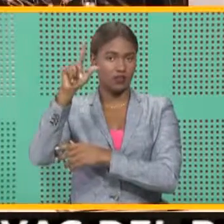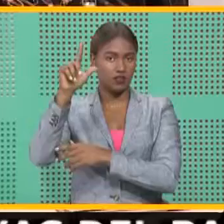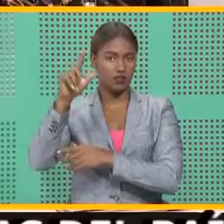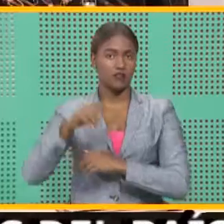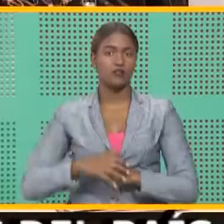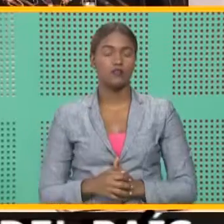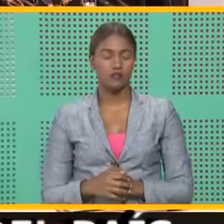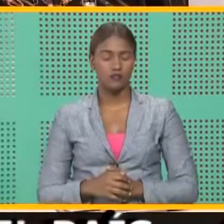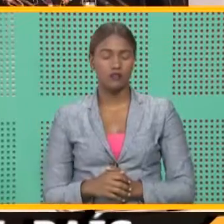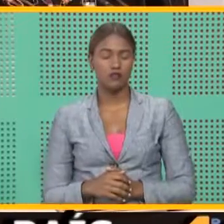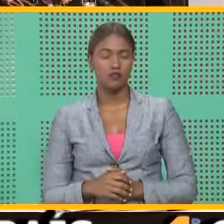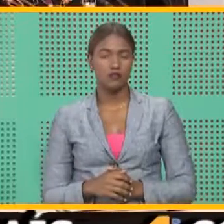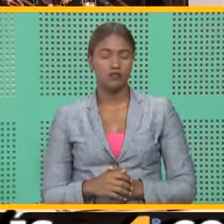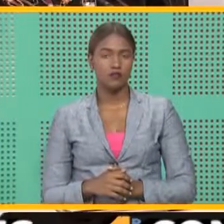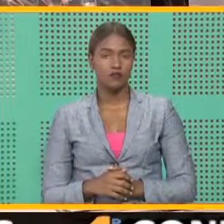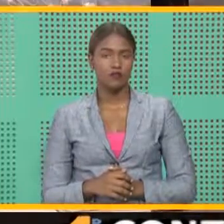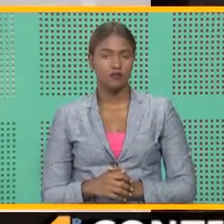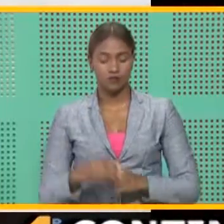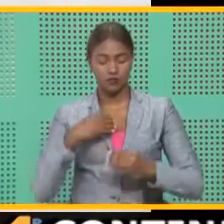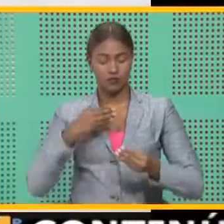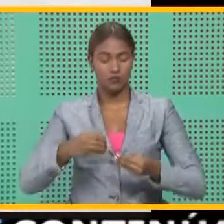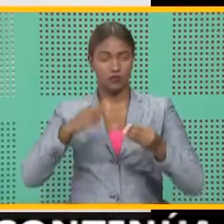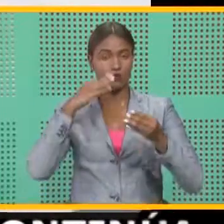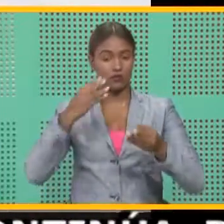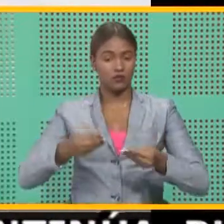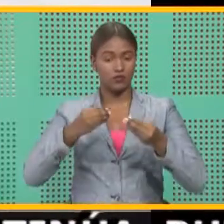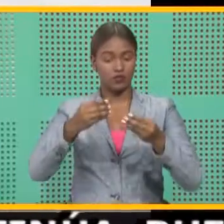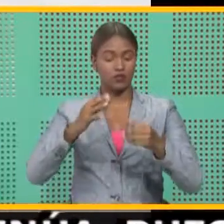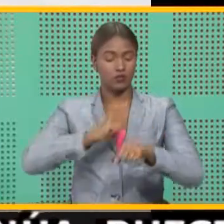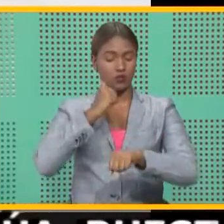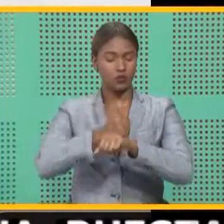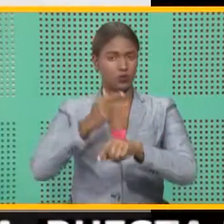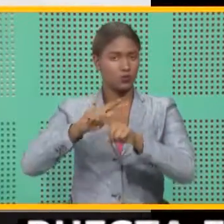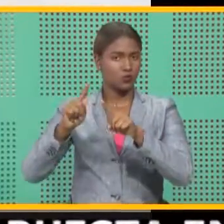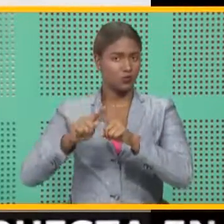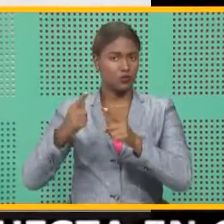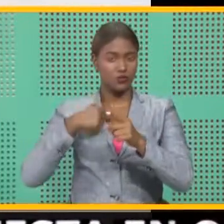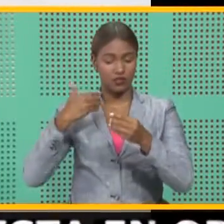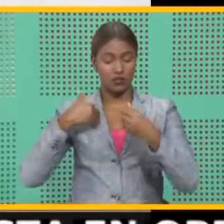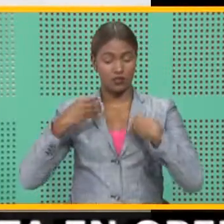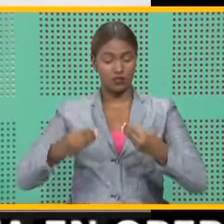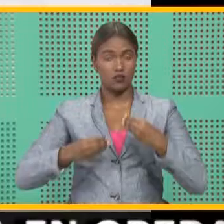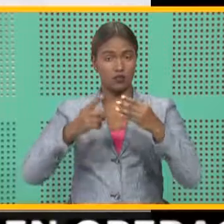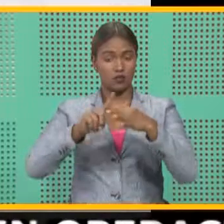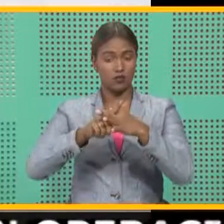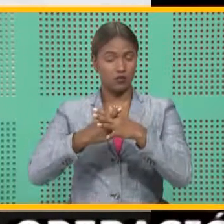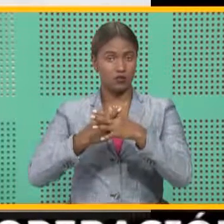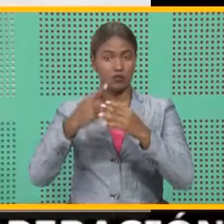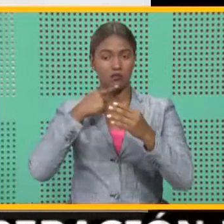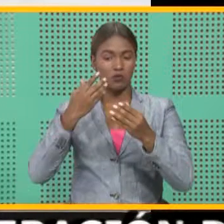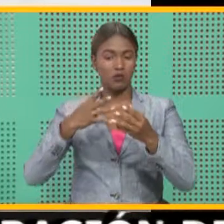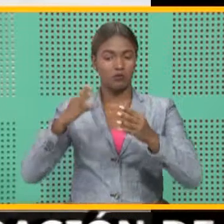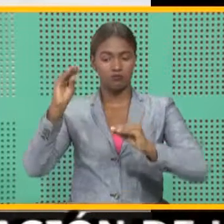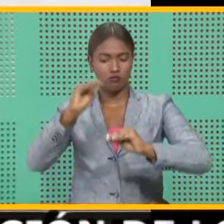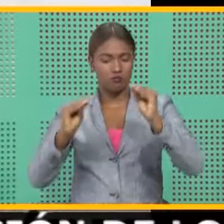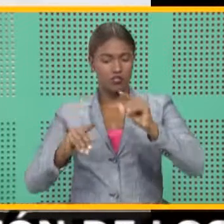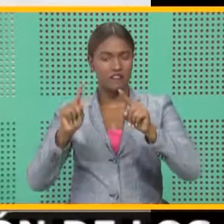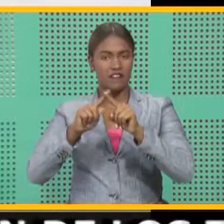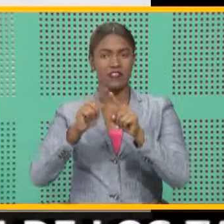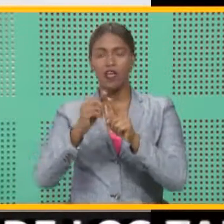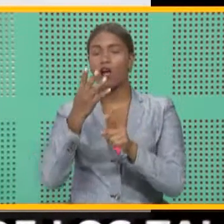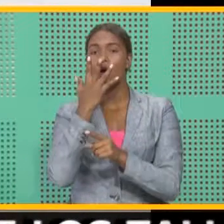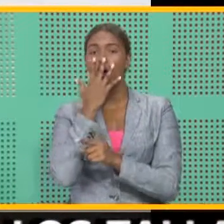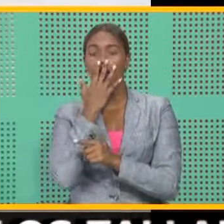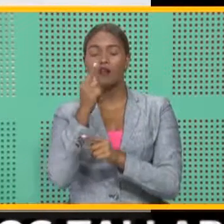un esparcimiento de gotas que voy poniendo sobre gotas, creando por la composición de los colores